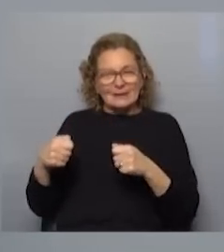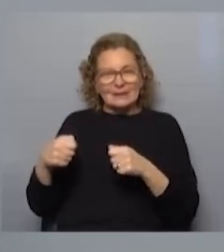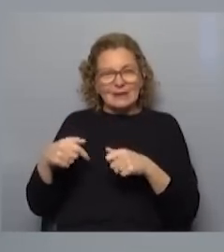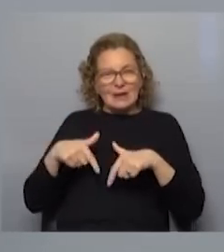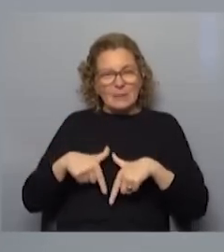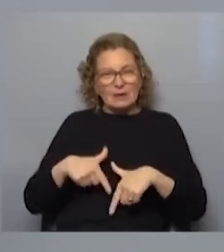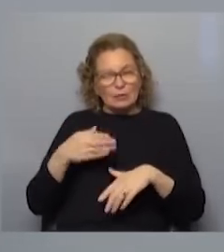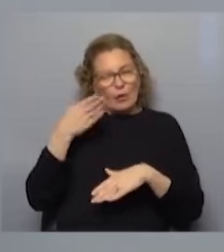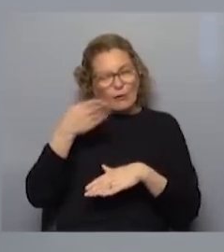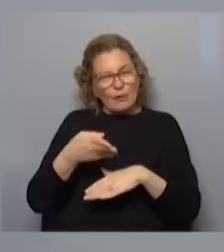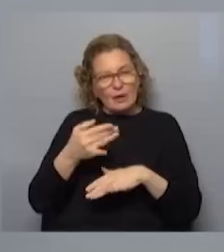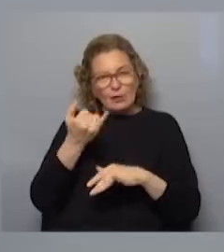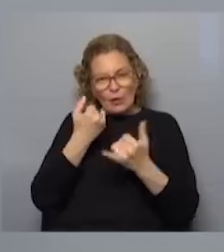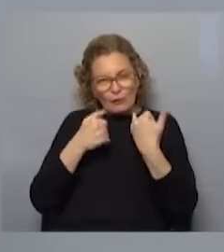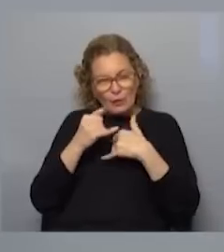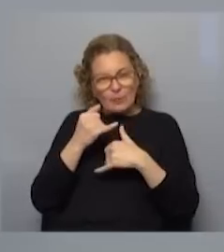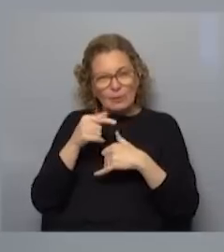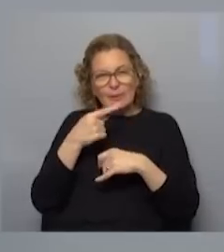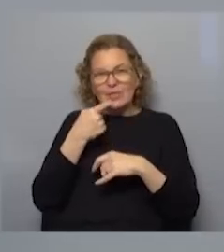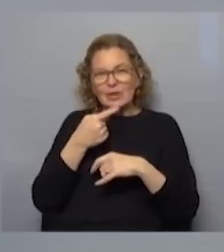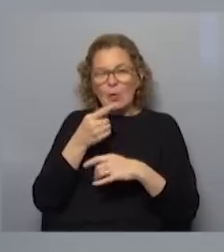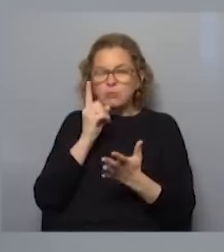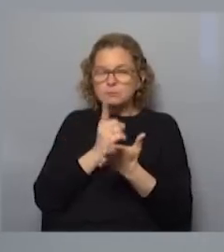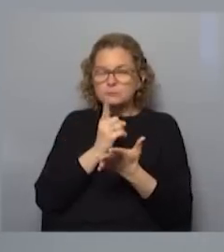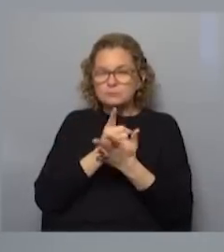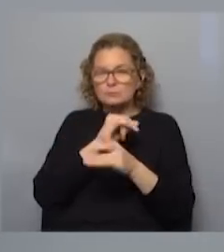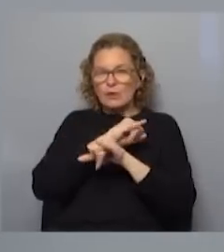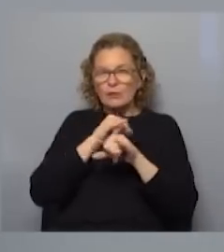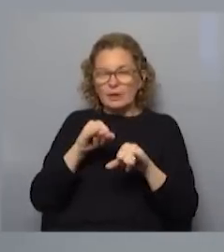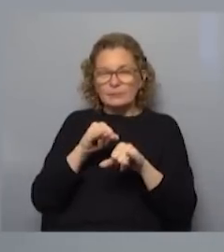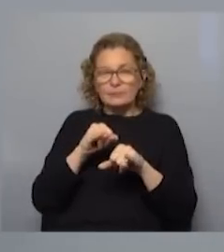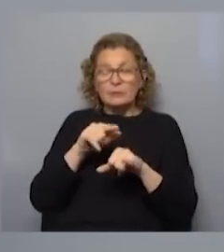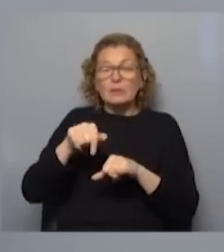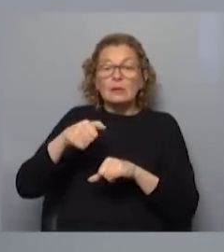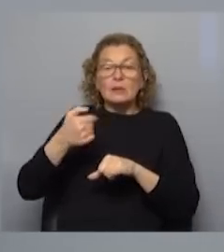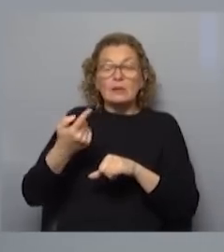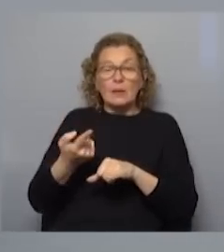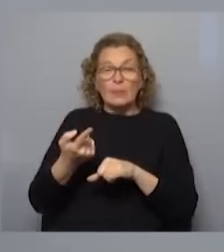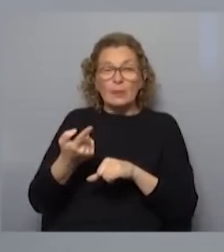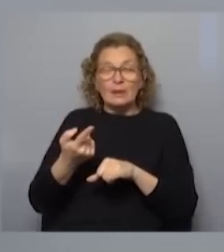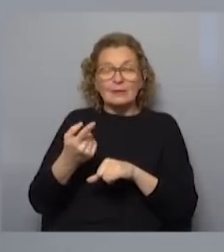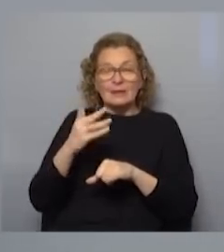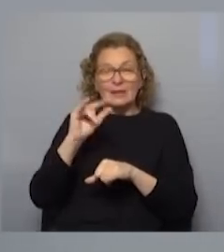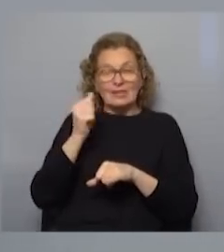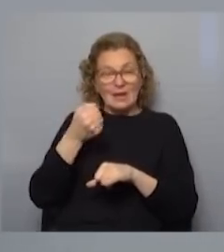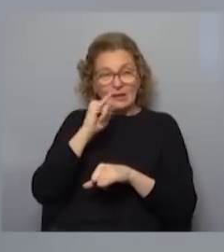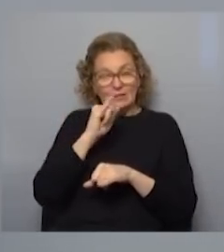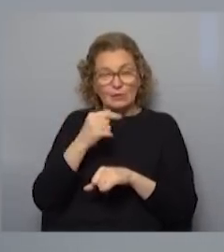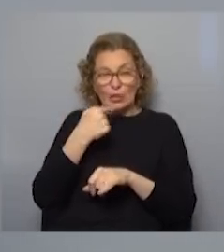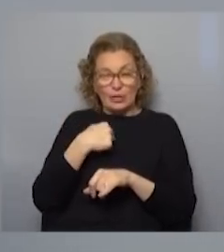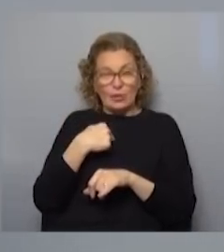ministro concurrió y nos informó que había dado orden en ese sentido después el propio José Díaz nos dijo que